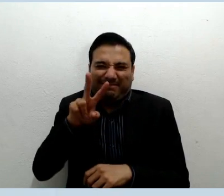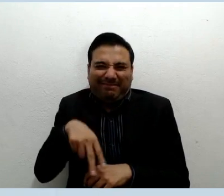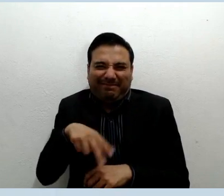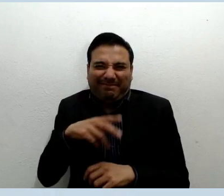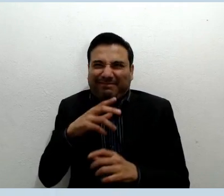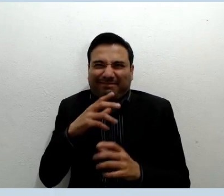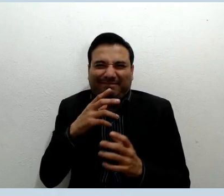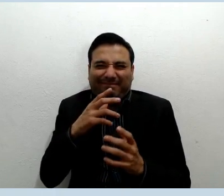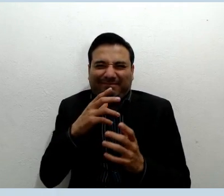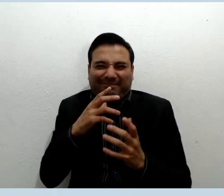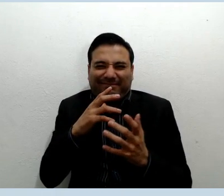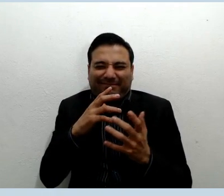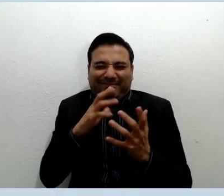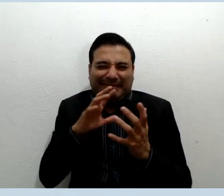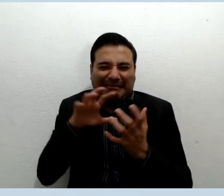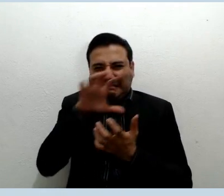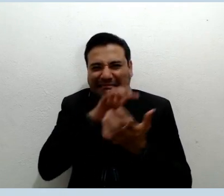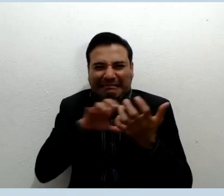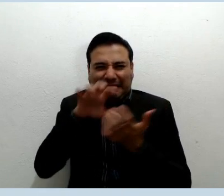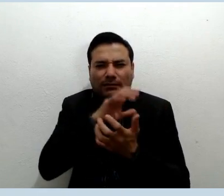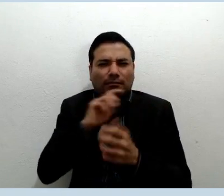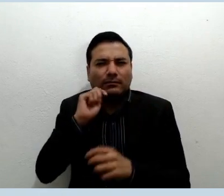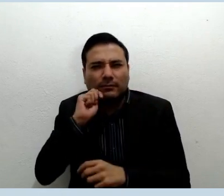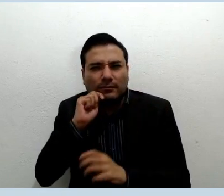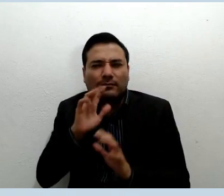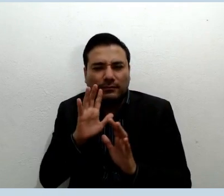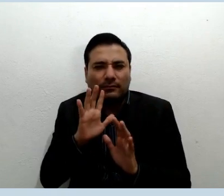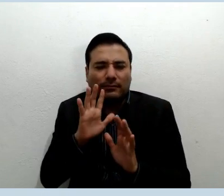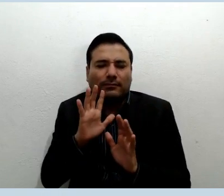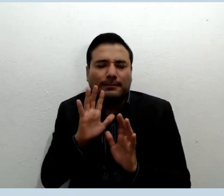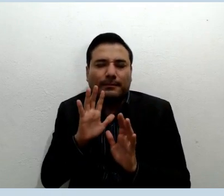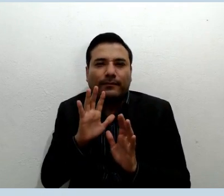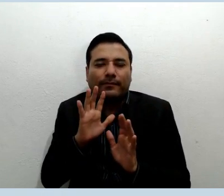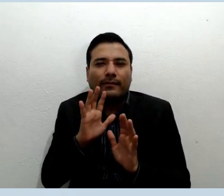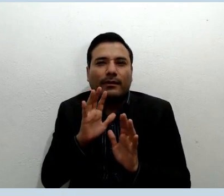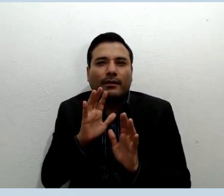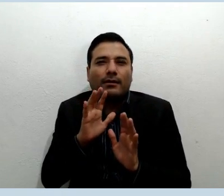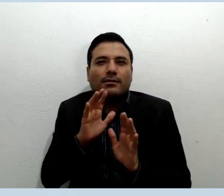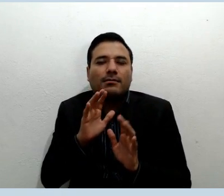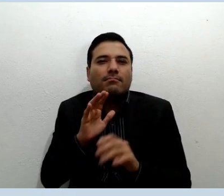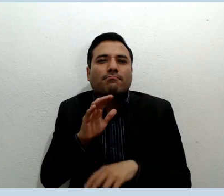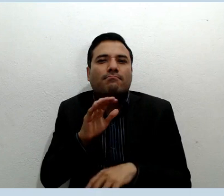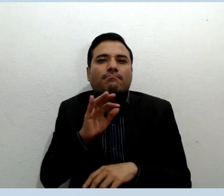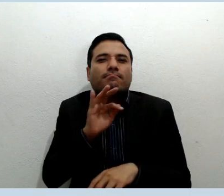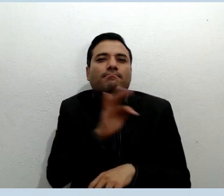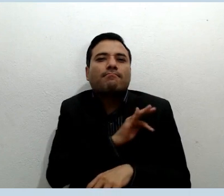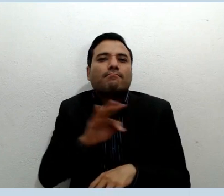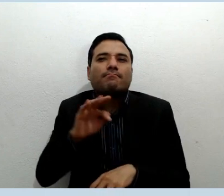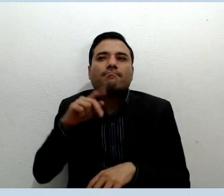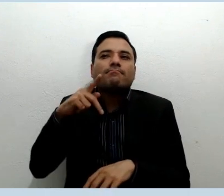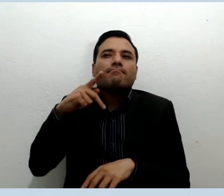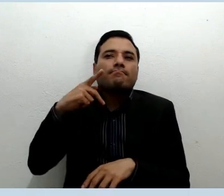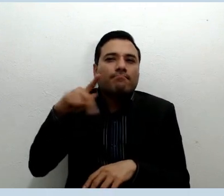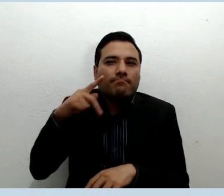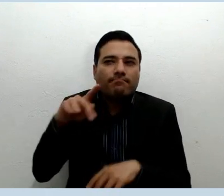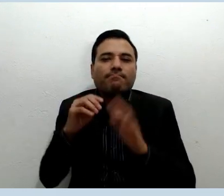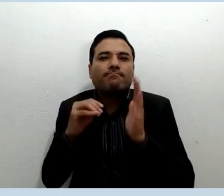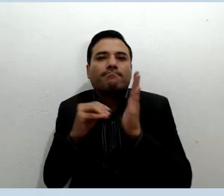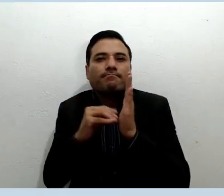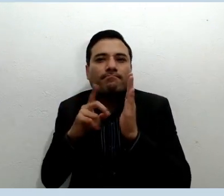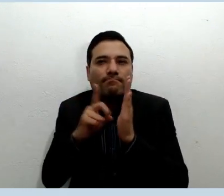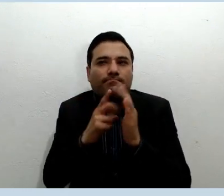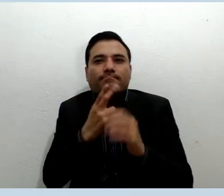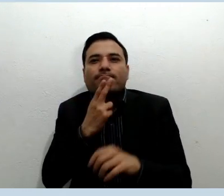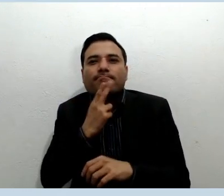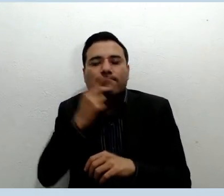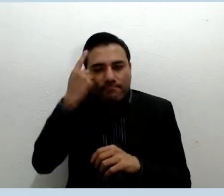ir ir pasando o sea como integrar esa esa otra ese otro medio dentro de las conversaciones